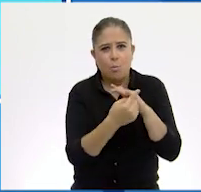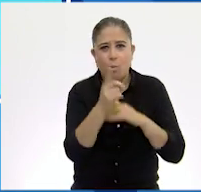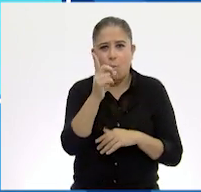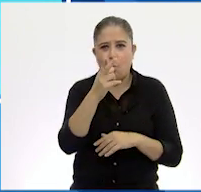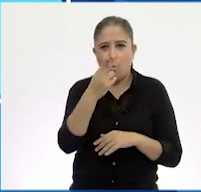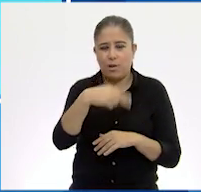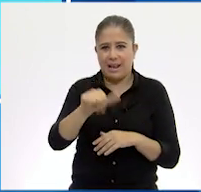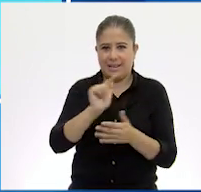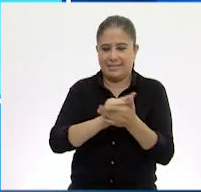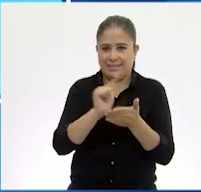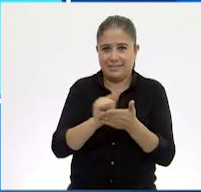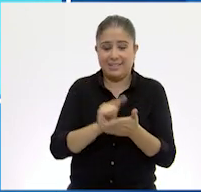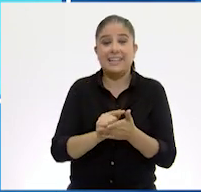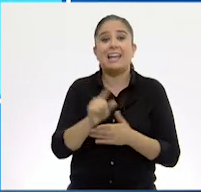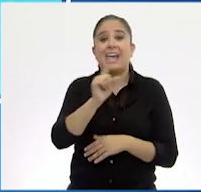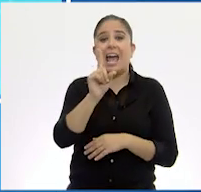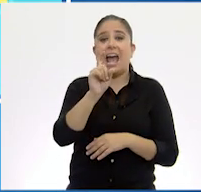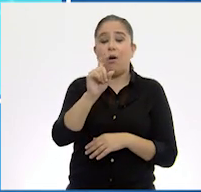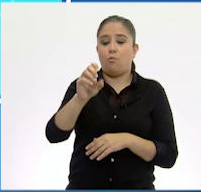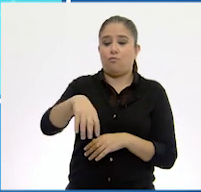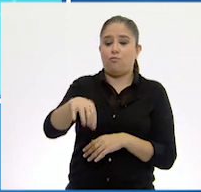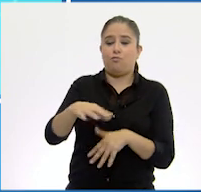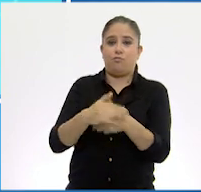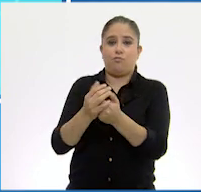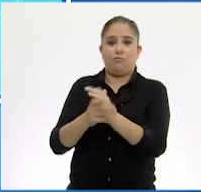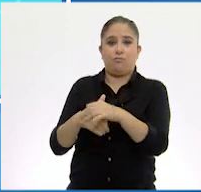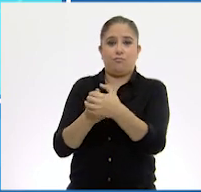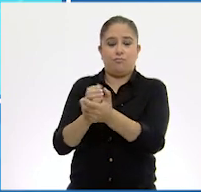uñas. Enjuaga tus manos con agua.